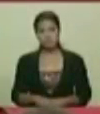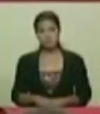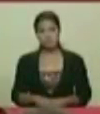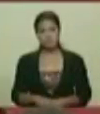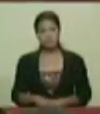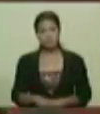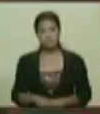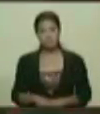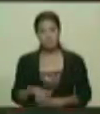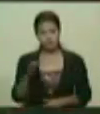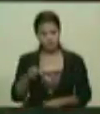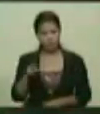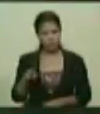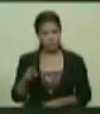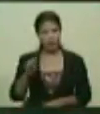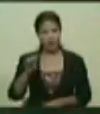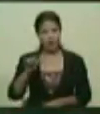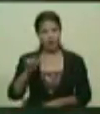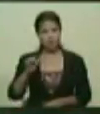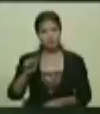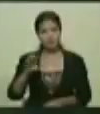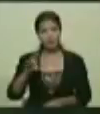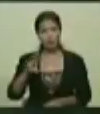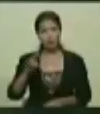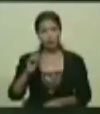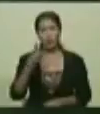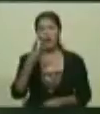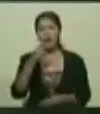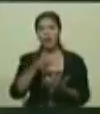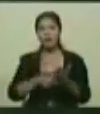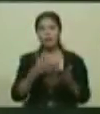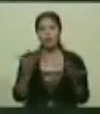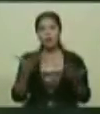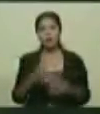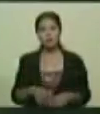seguro ayacucho con la clave